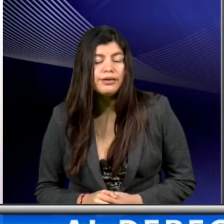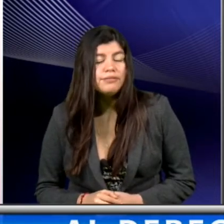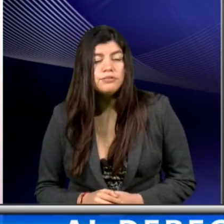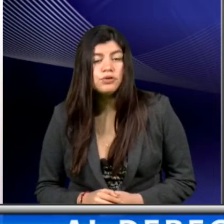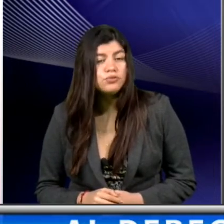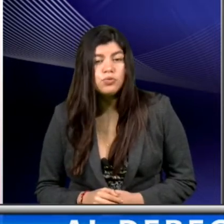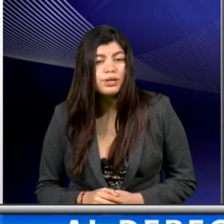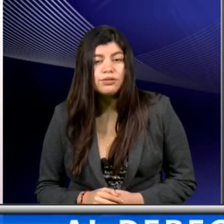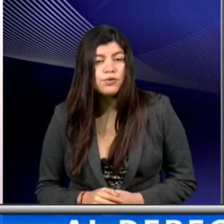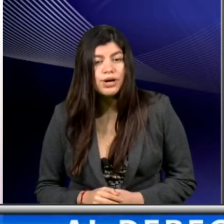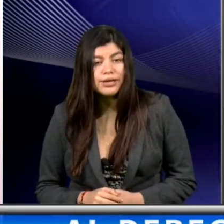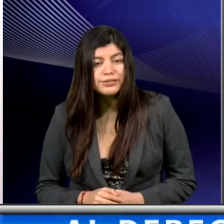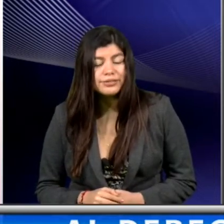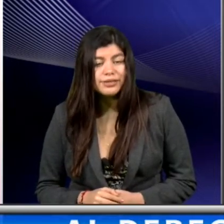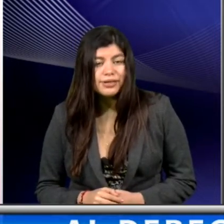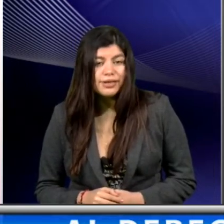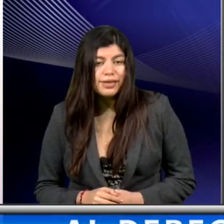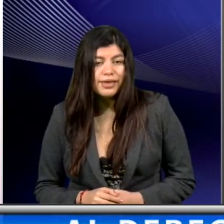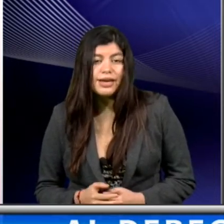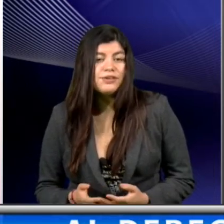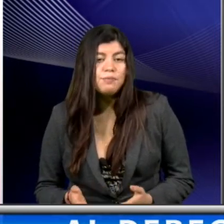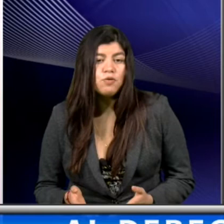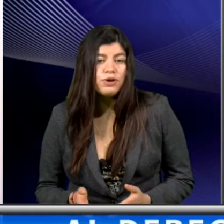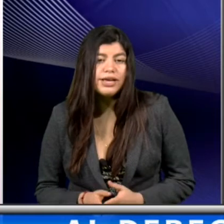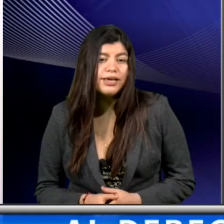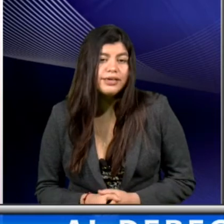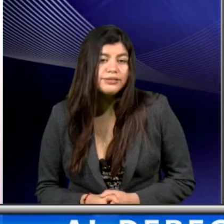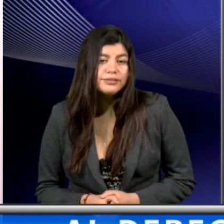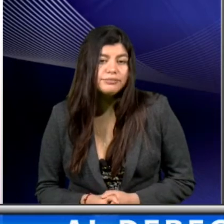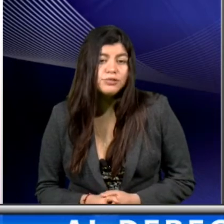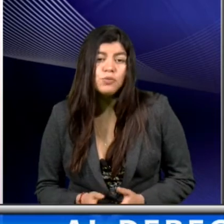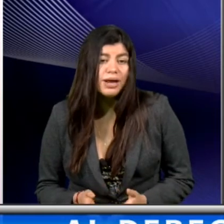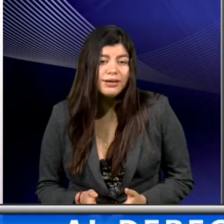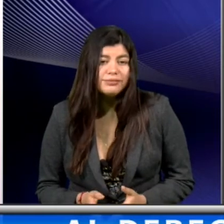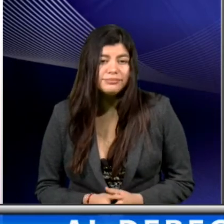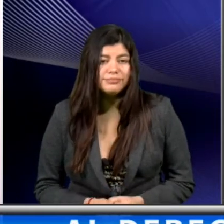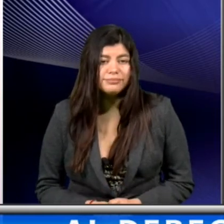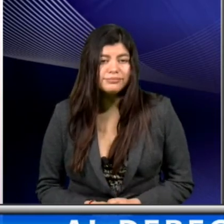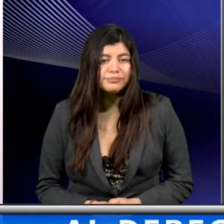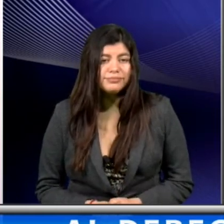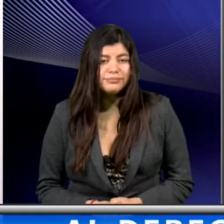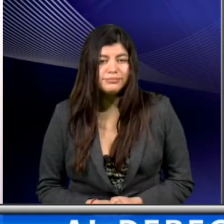que consumir drogas en la vía pública es normal?